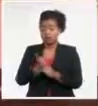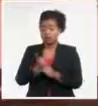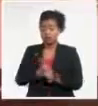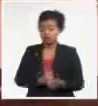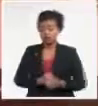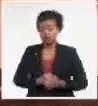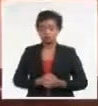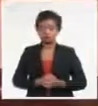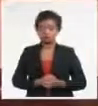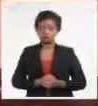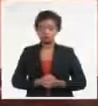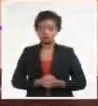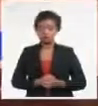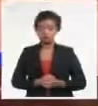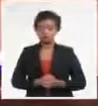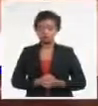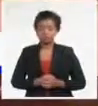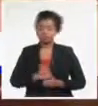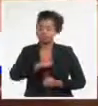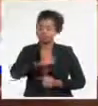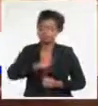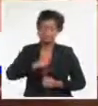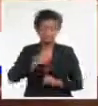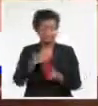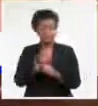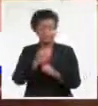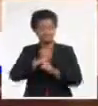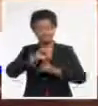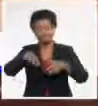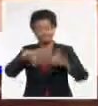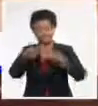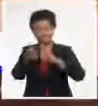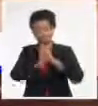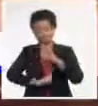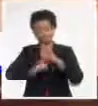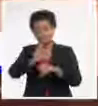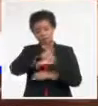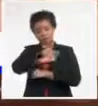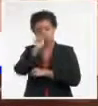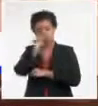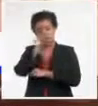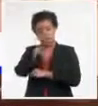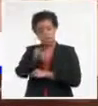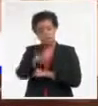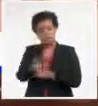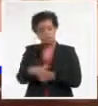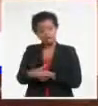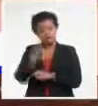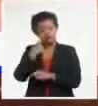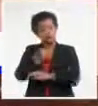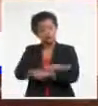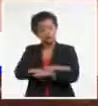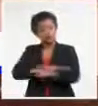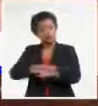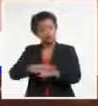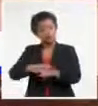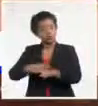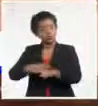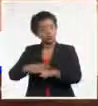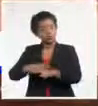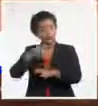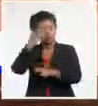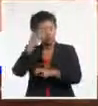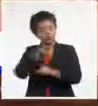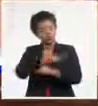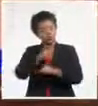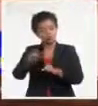linieros, en esa victoria late la tremenda historia que ustedes han construido